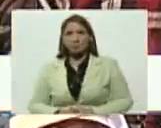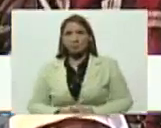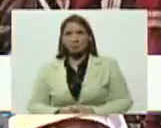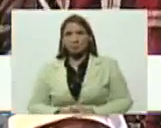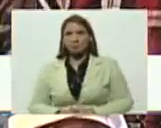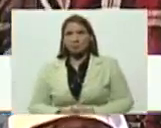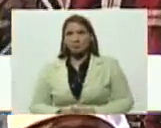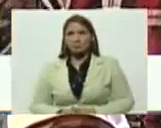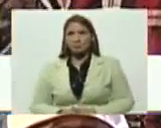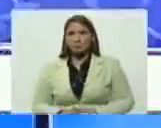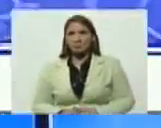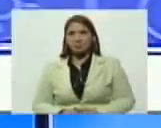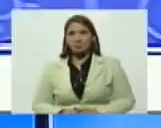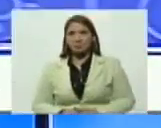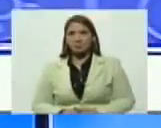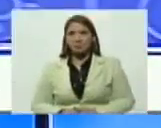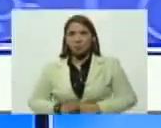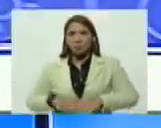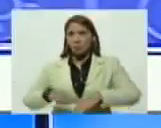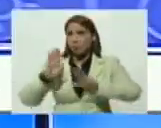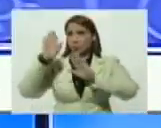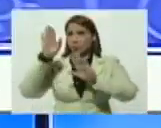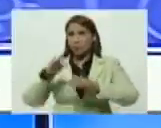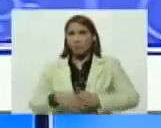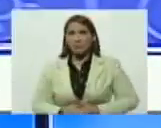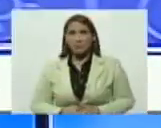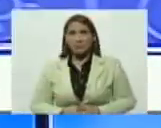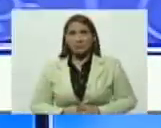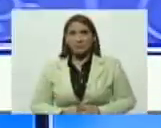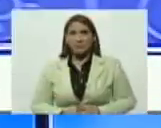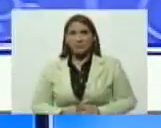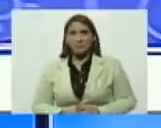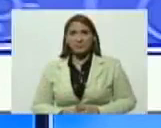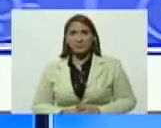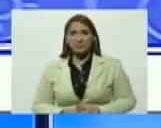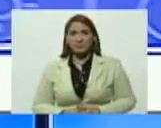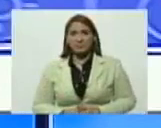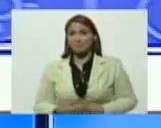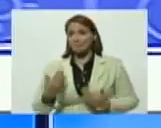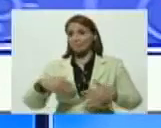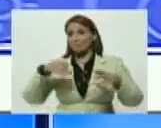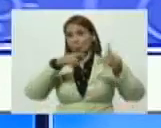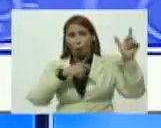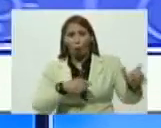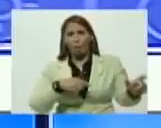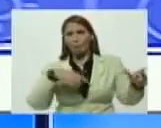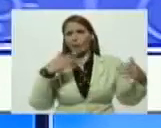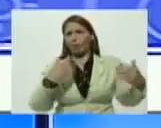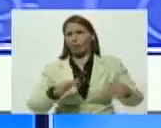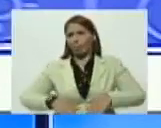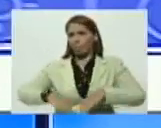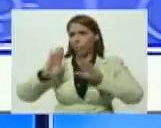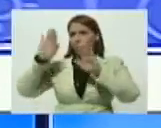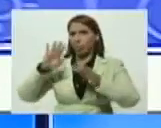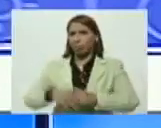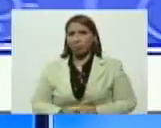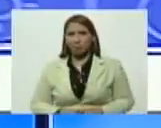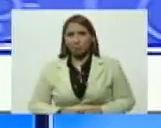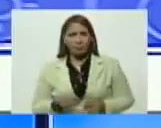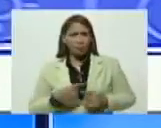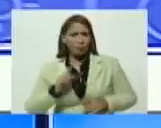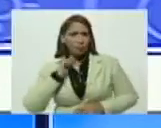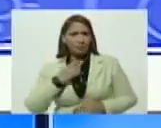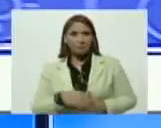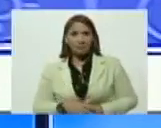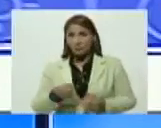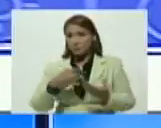Líquida. La canasta líquida. Ni LeBron James, pues tiene tanta puntería. Bueno,